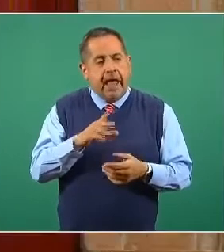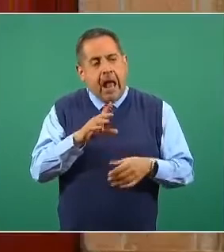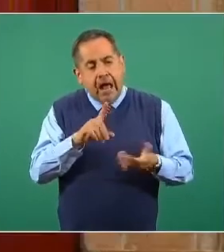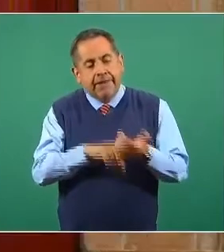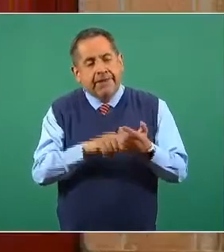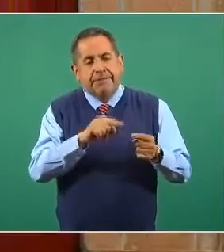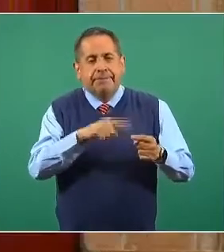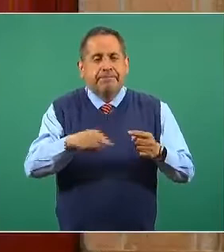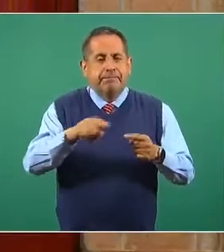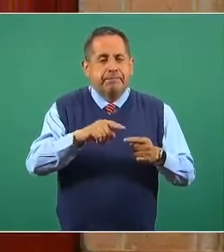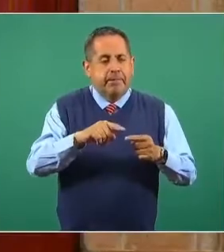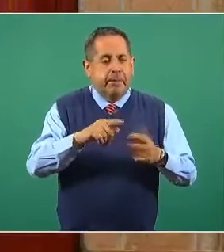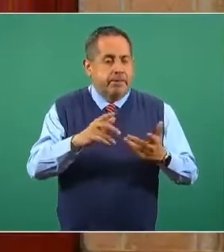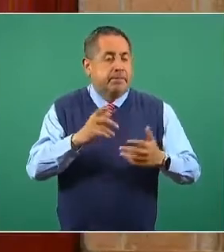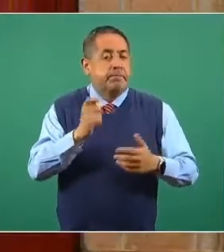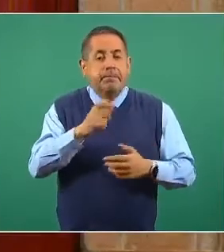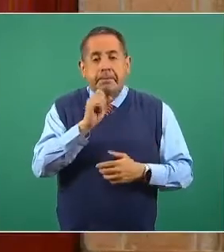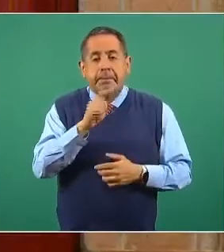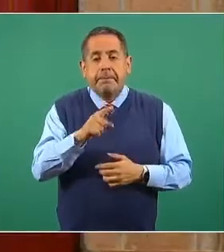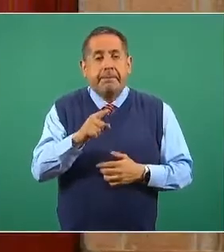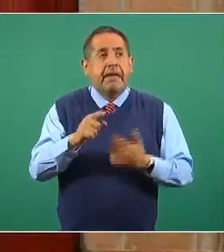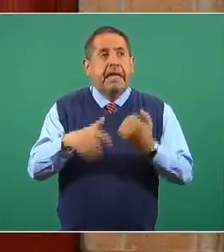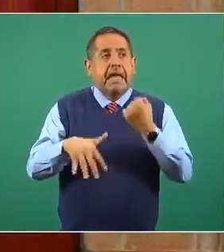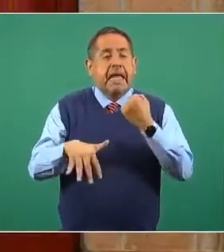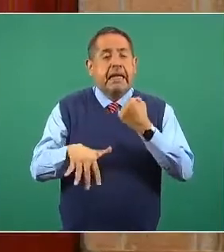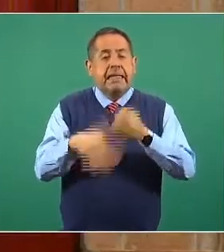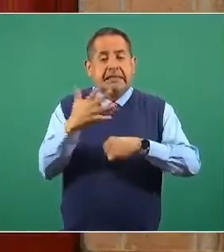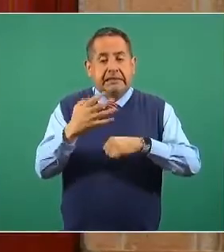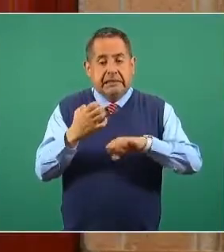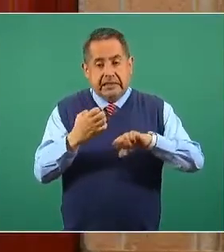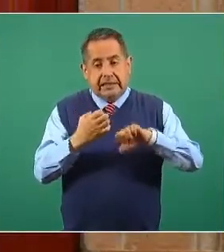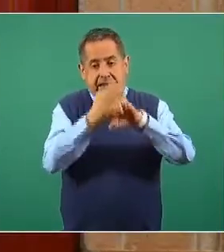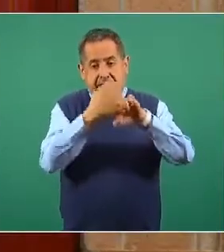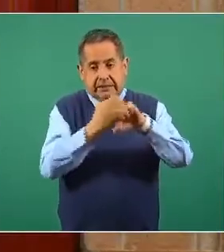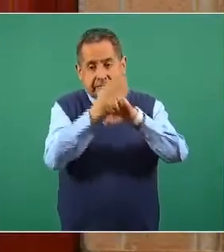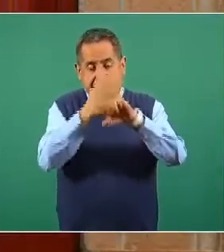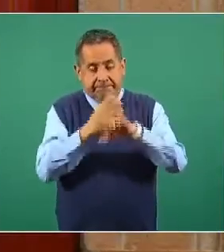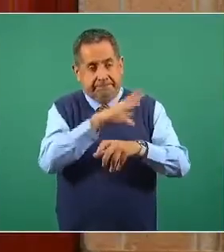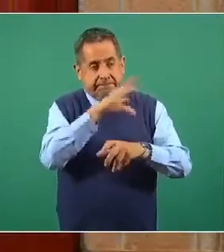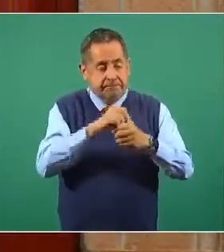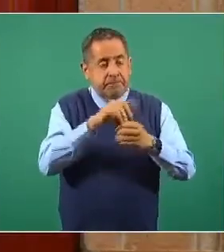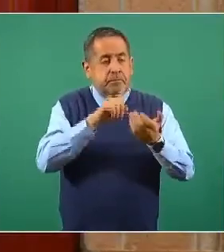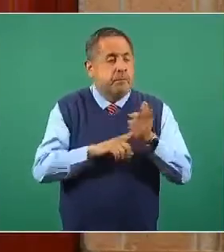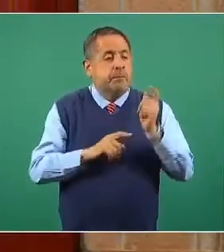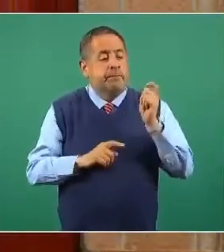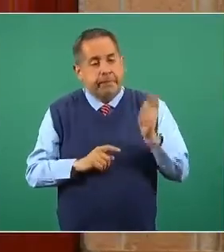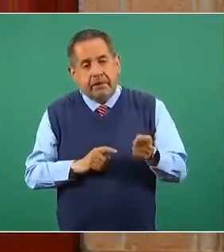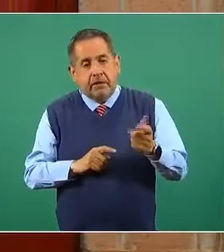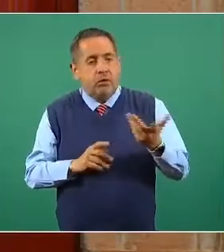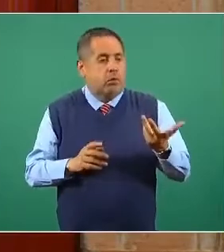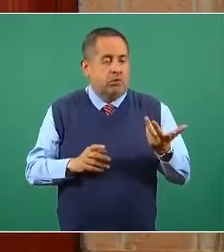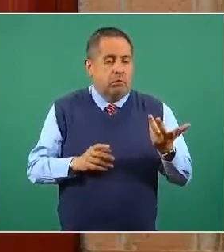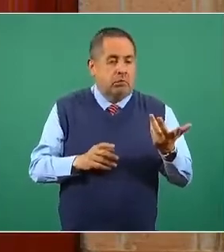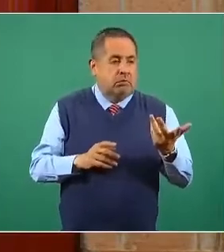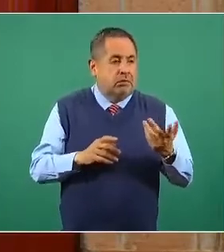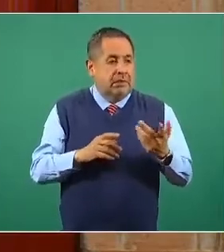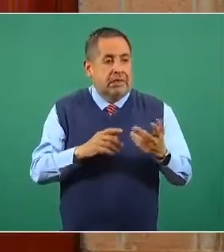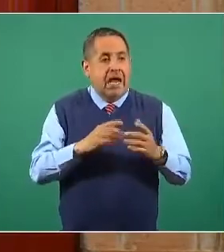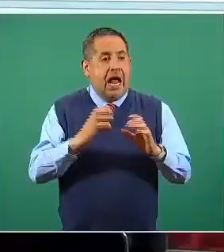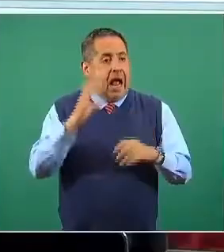mayor a menor. Y al menos 15 entidades, o son 15 entidades las que tienen más de la mitad de sus